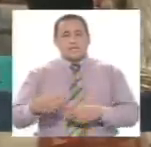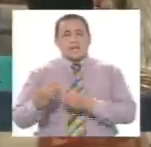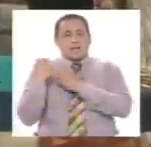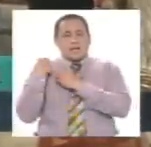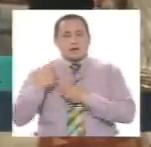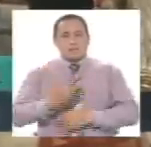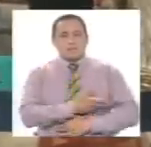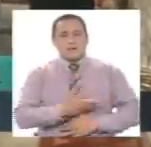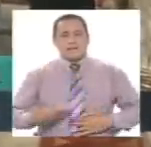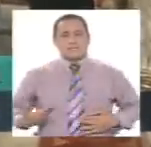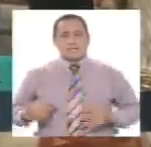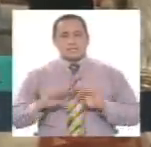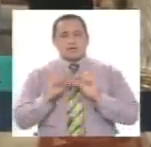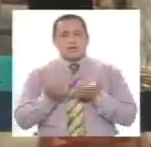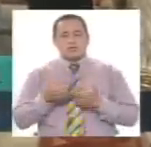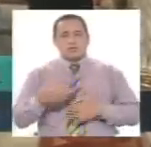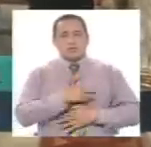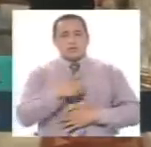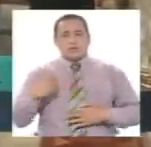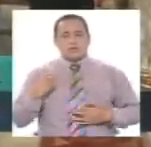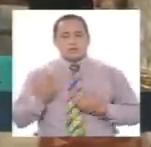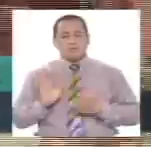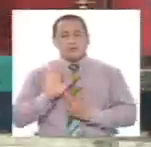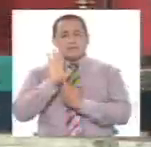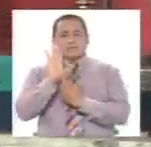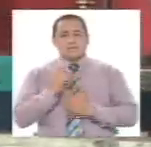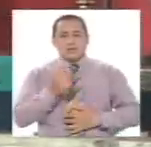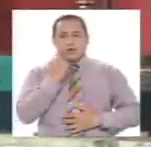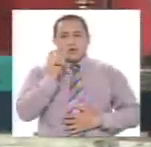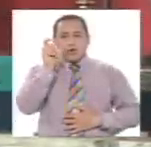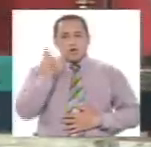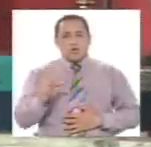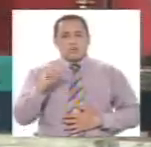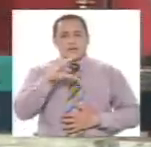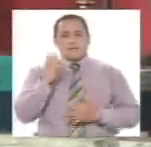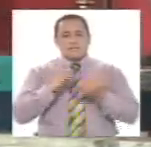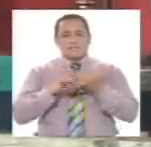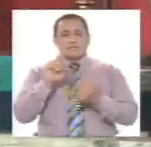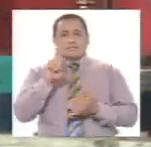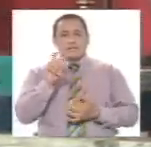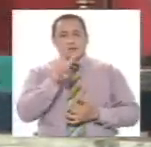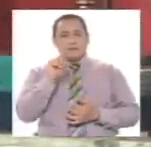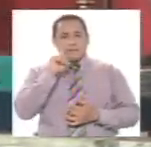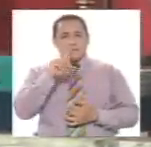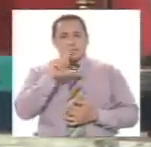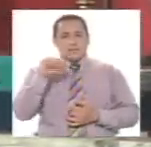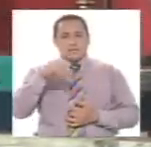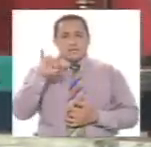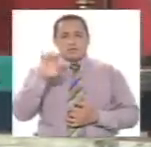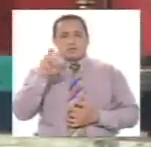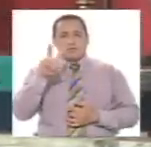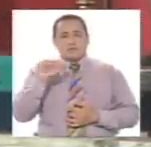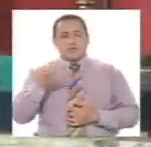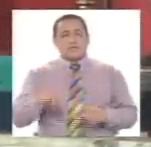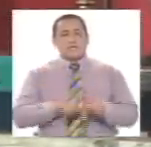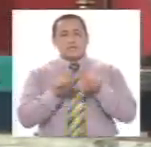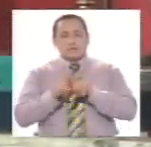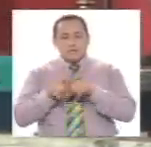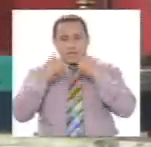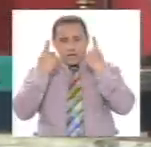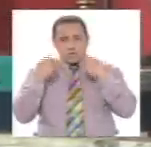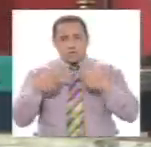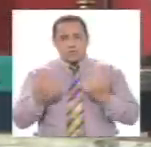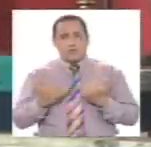de presidente del Consejo de Ministros formula el señor César Villanueva Arévalo, y, estando al